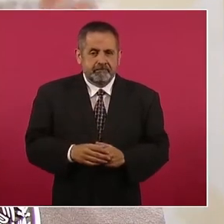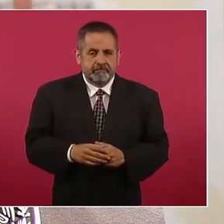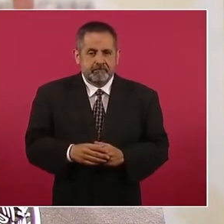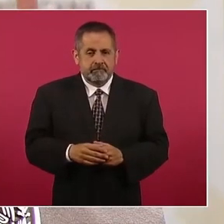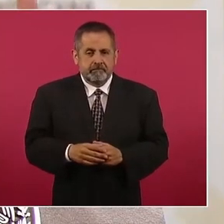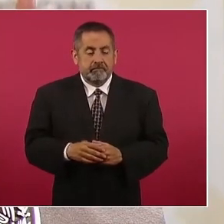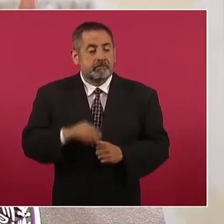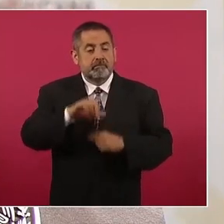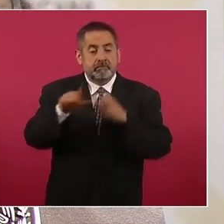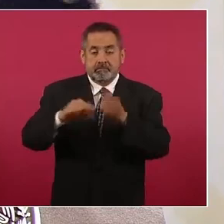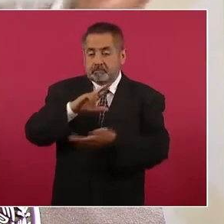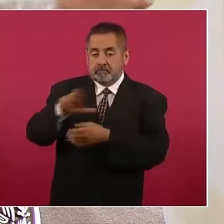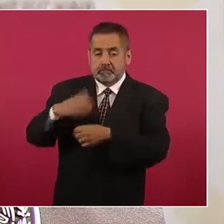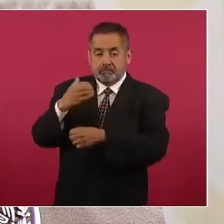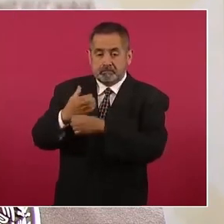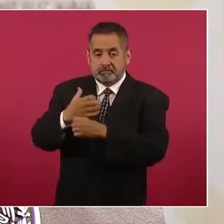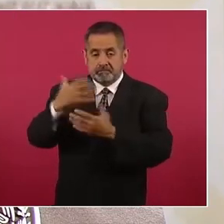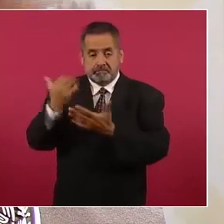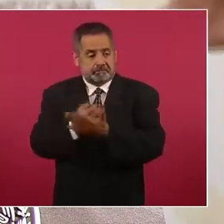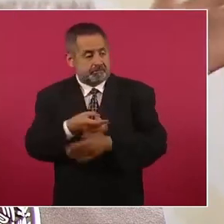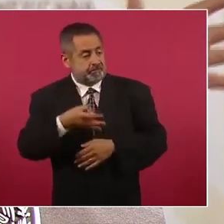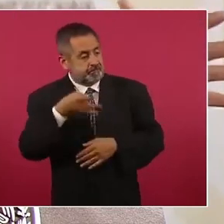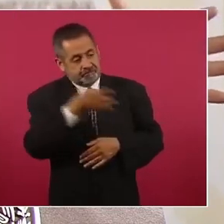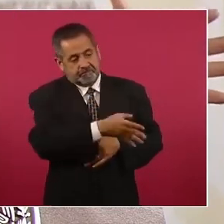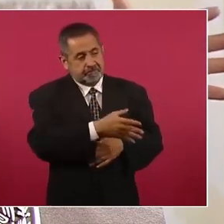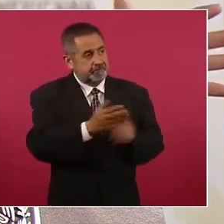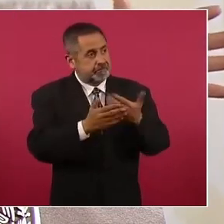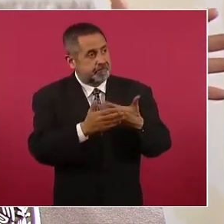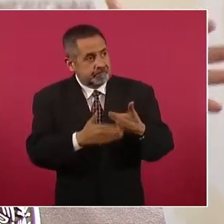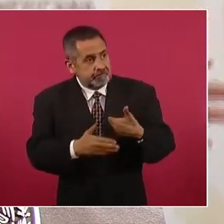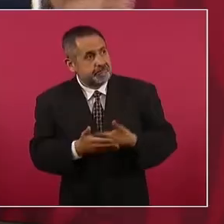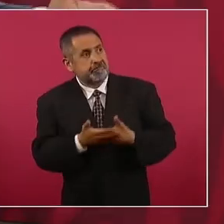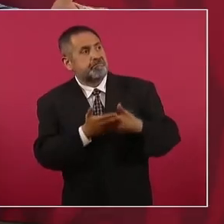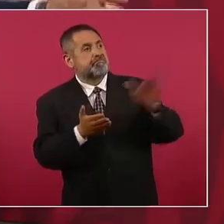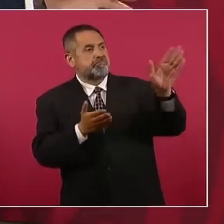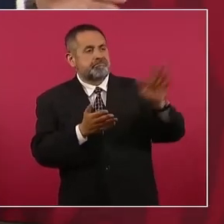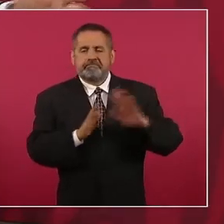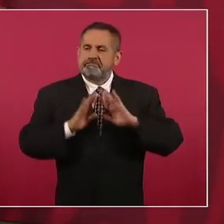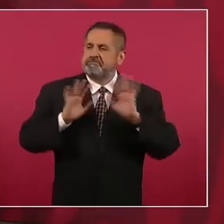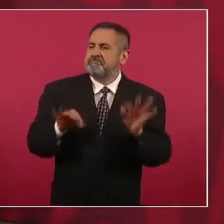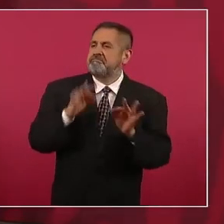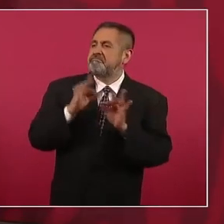triunfa la República y se piensa, se acabó el conservadurismo. No,